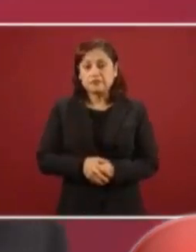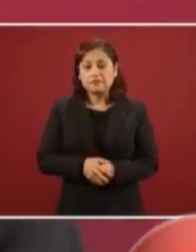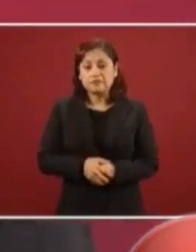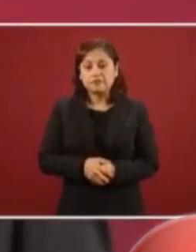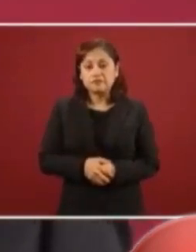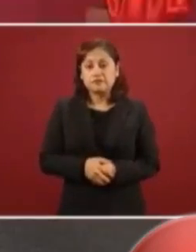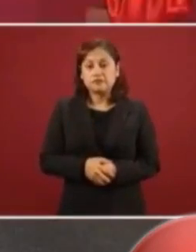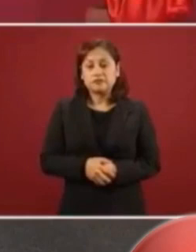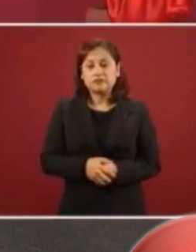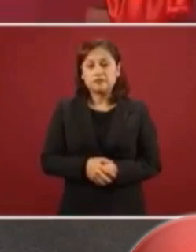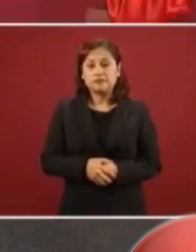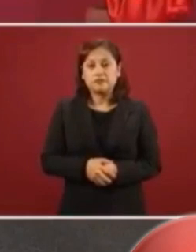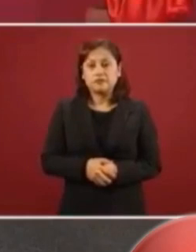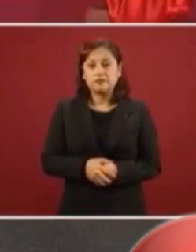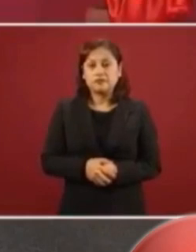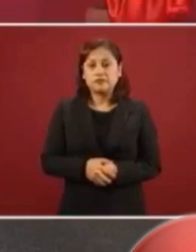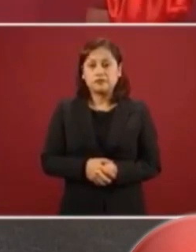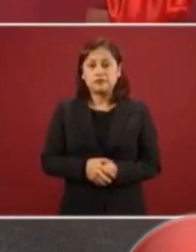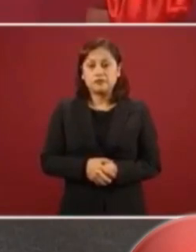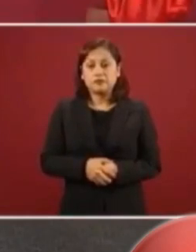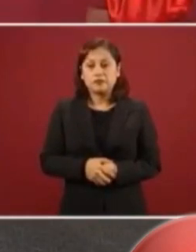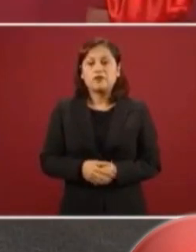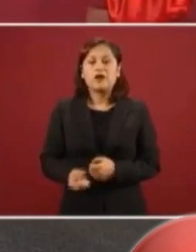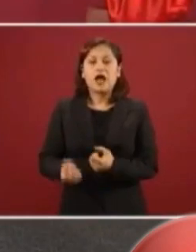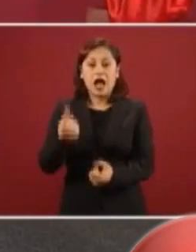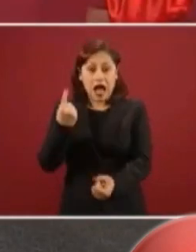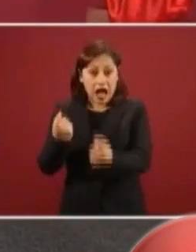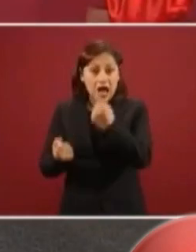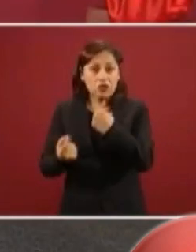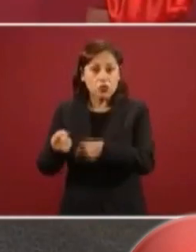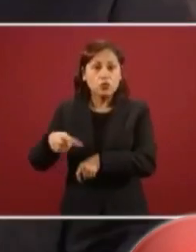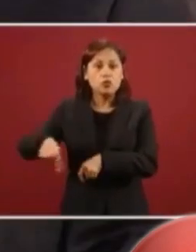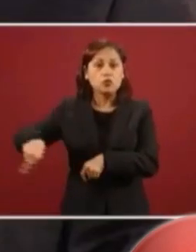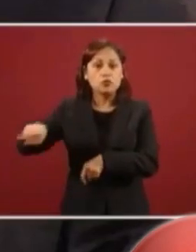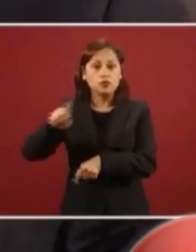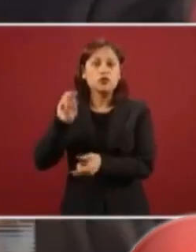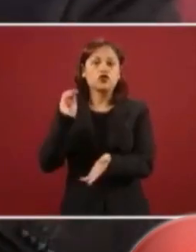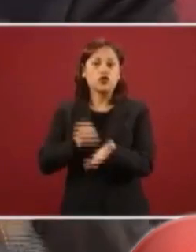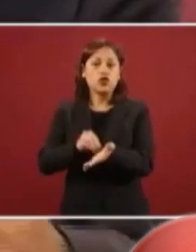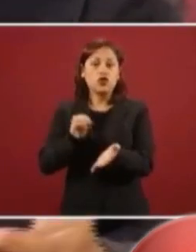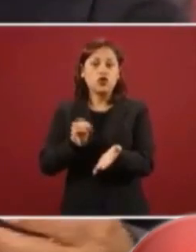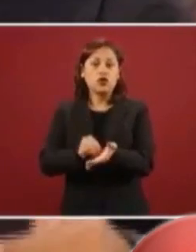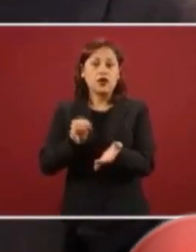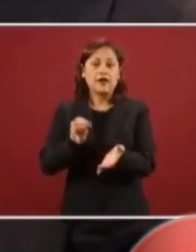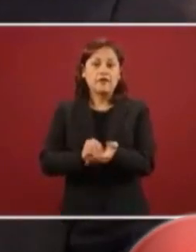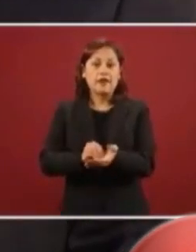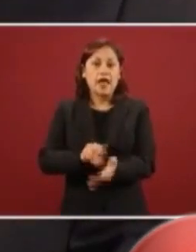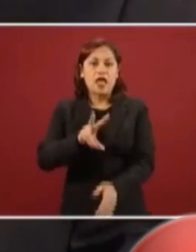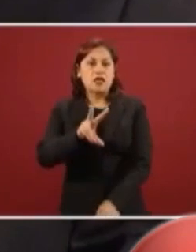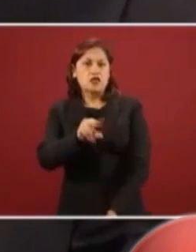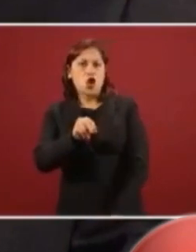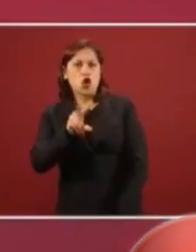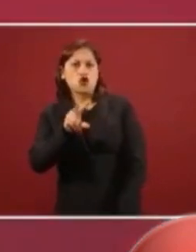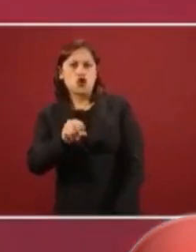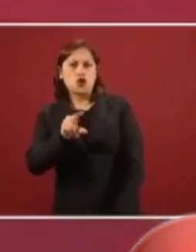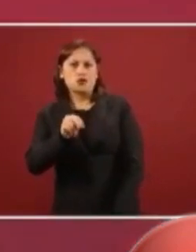de hacer una autocrítica de ofrecer disculpas